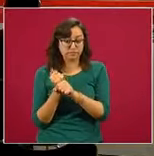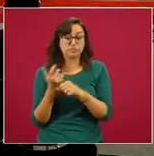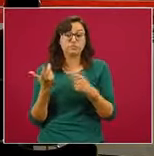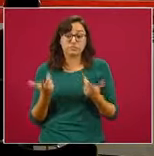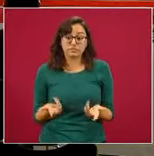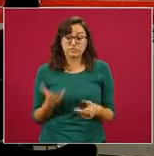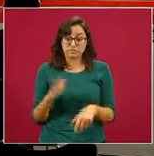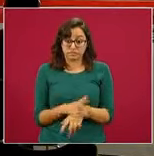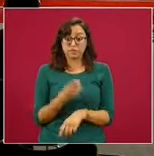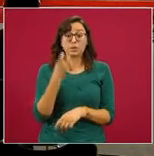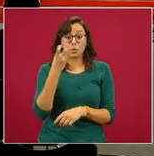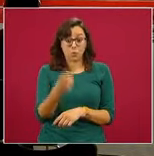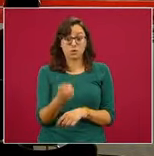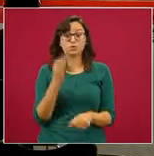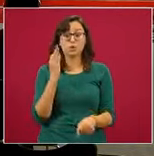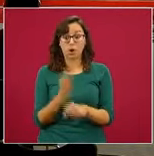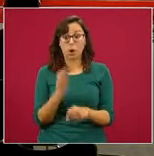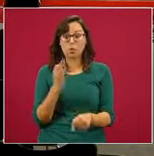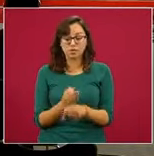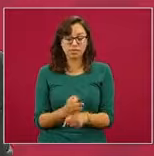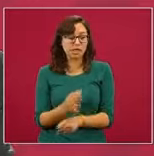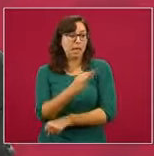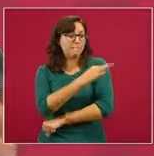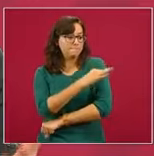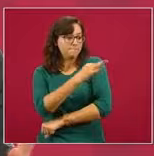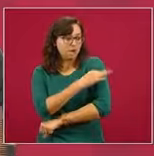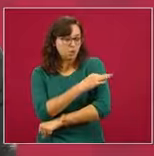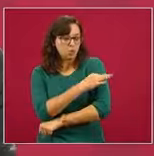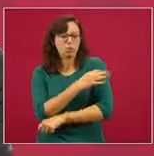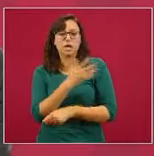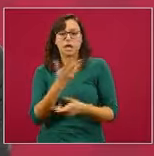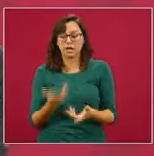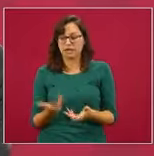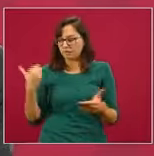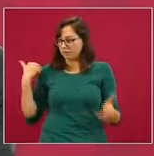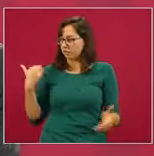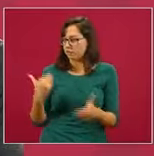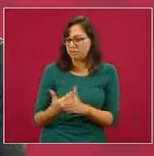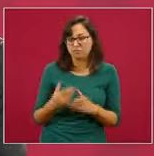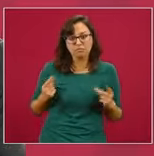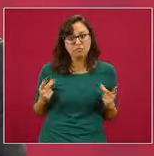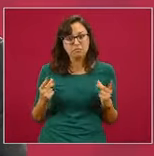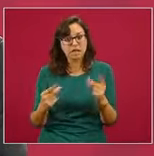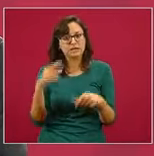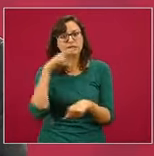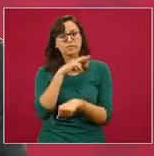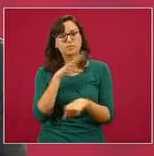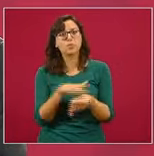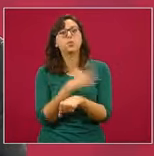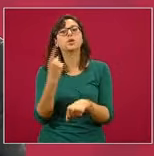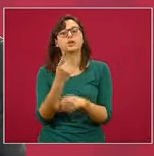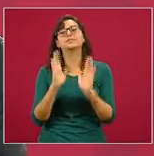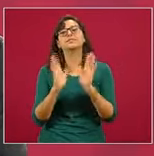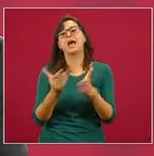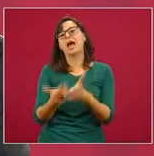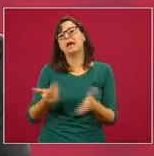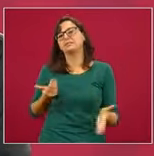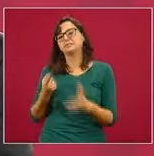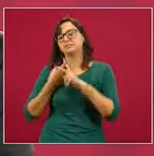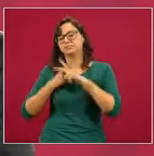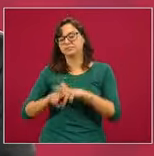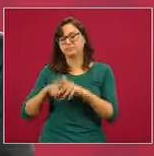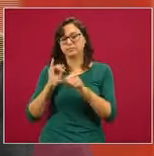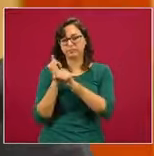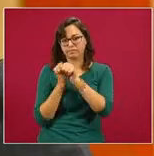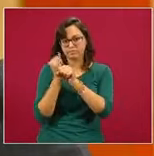el proceso entre el descubrimiento y la producción es por esto. Tratamientos puede haber muchos, hay